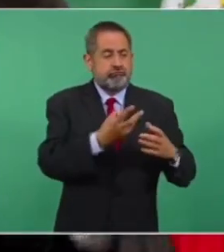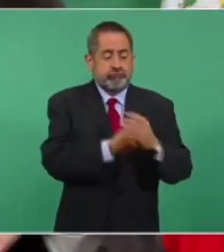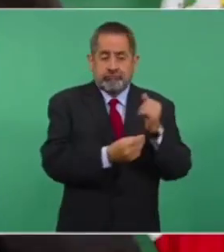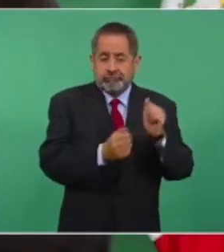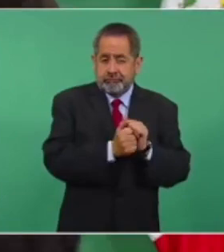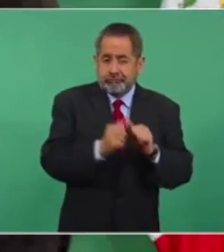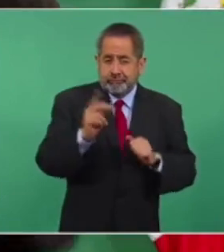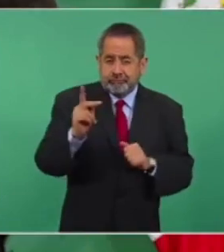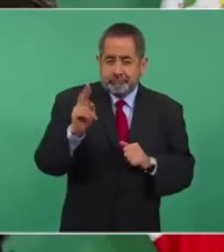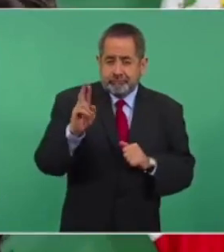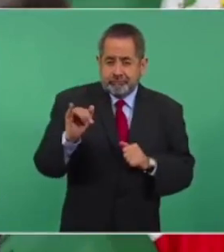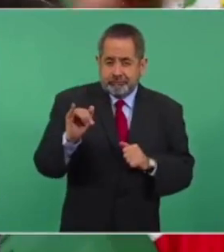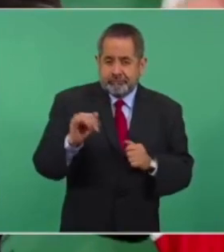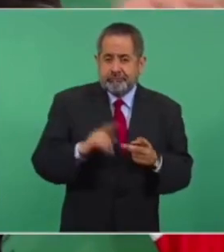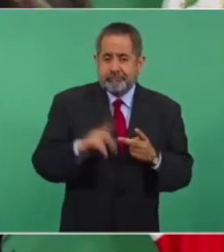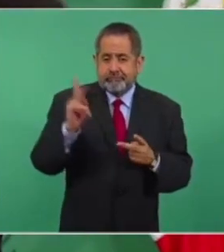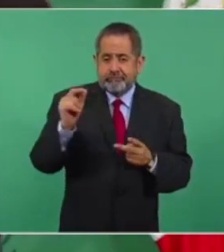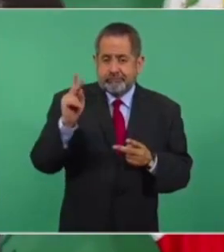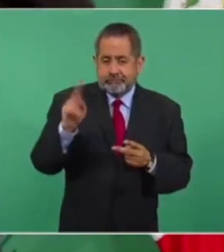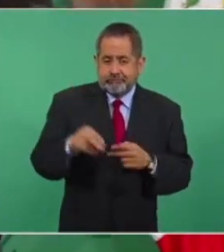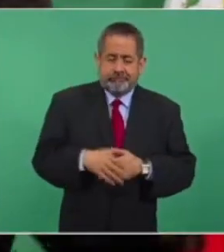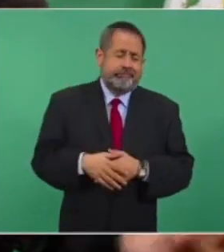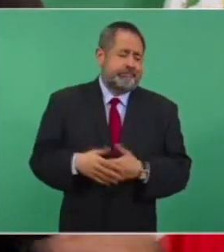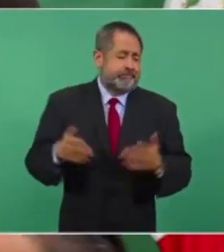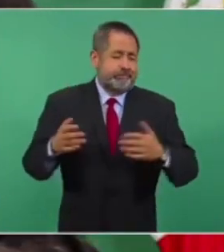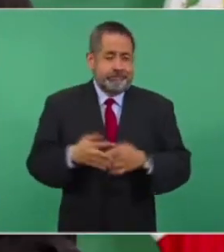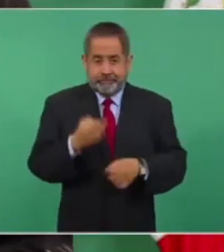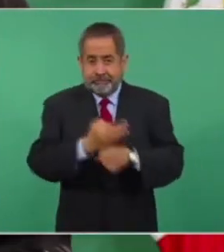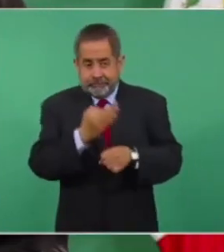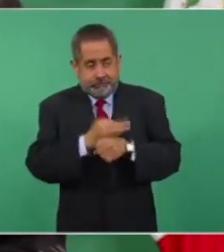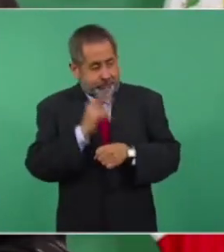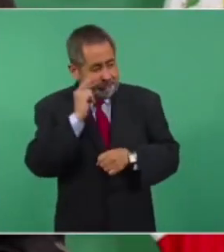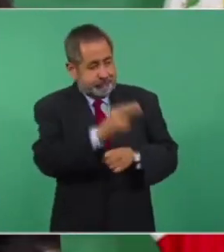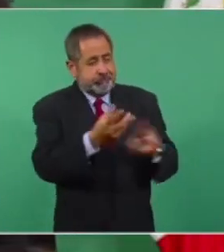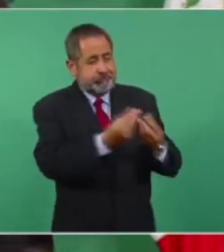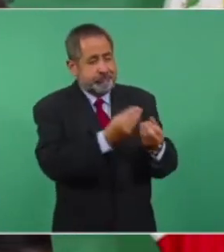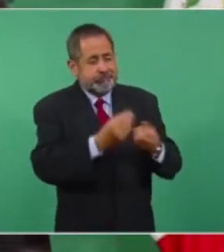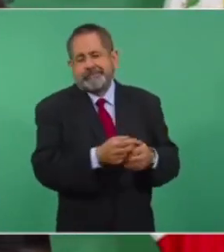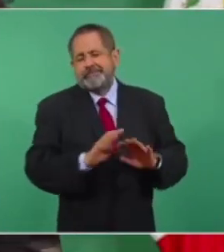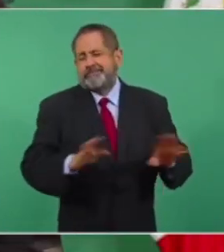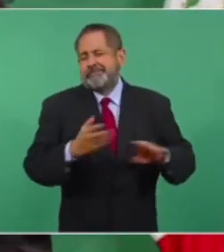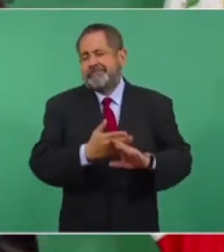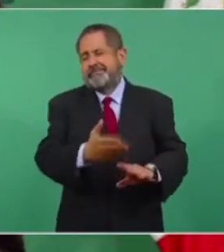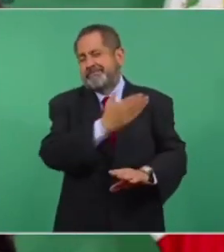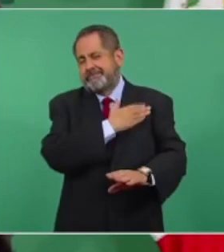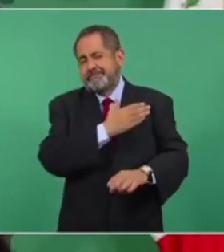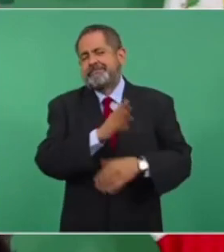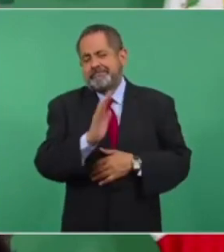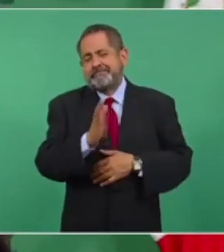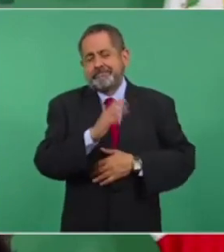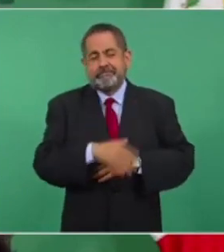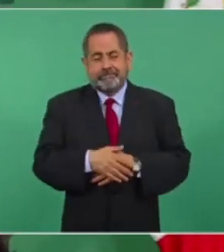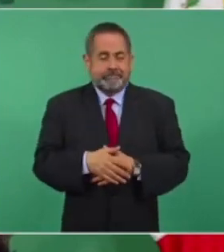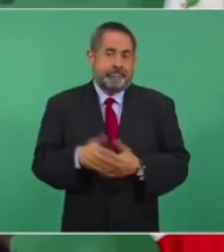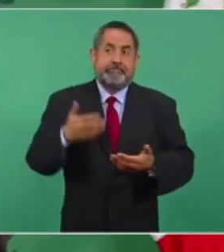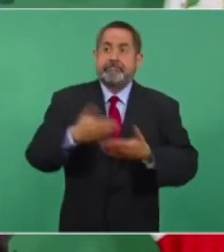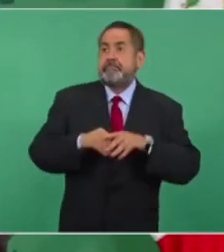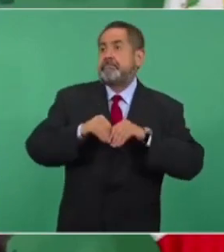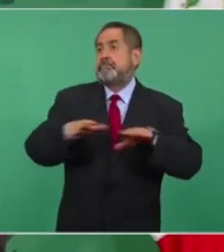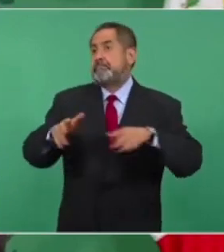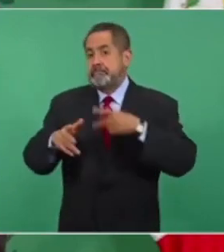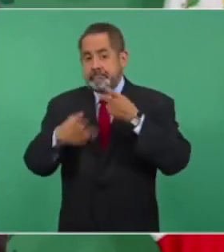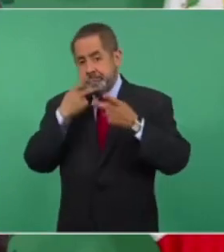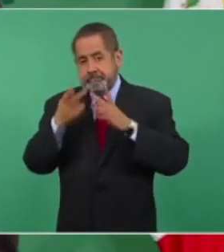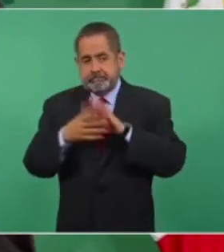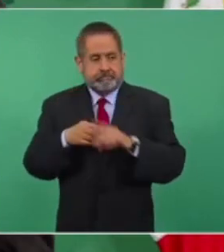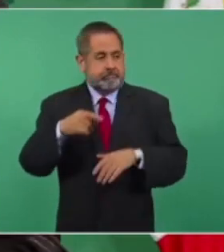PRI-PAN. O sea que esto que estamos viendo ahora no es nuevo. Lo que pasa es que ahora ya se